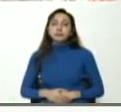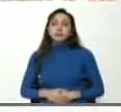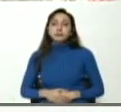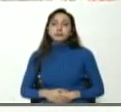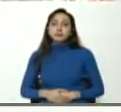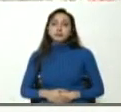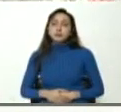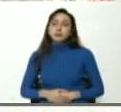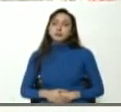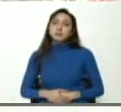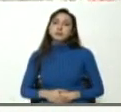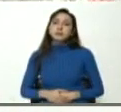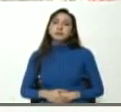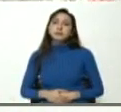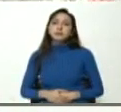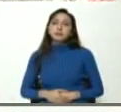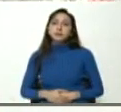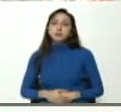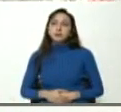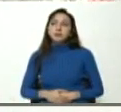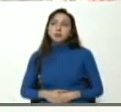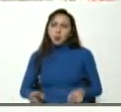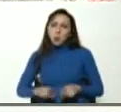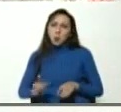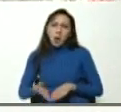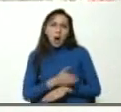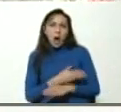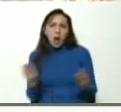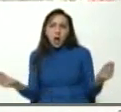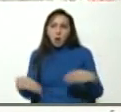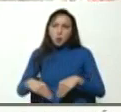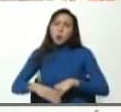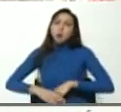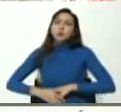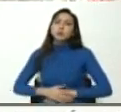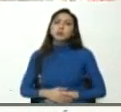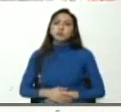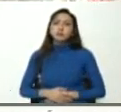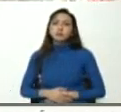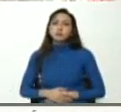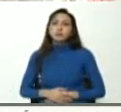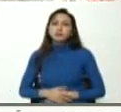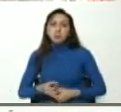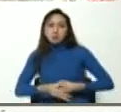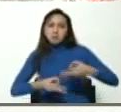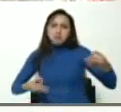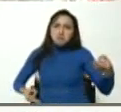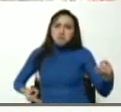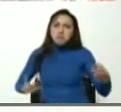como pudiéramos llamar un preacuerdo para jorge un pre documento